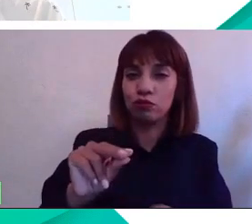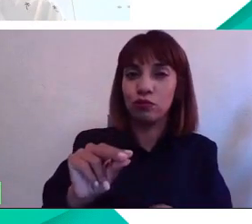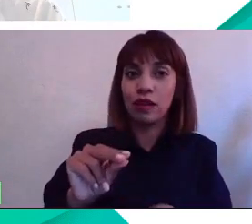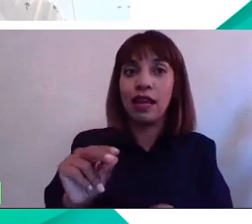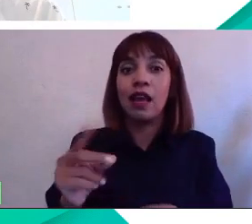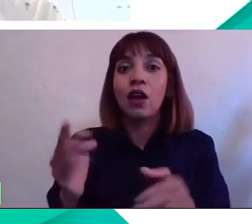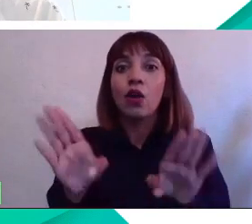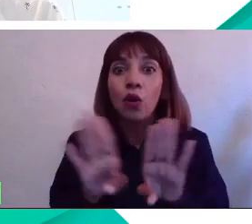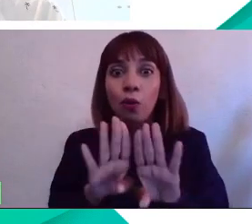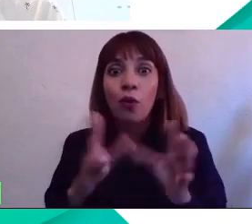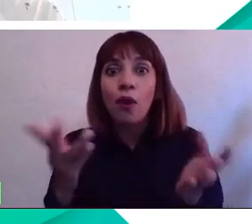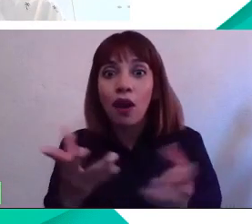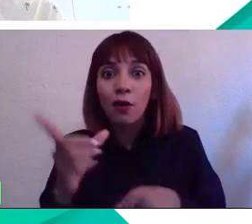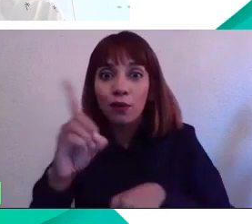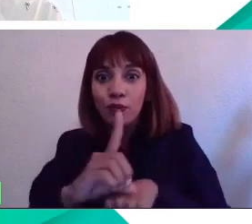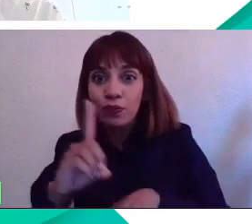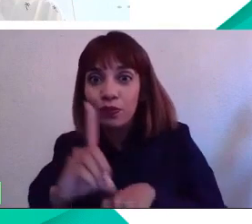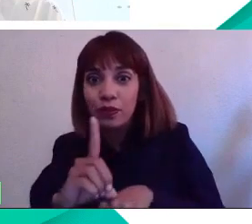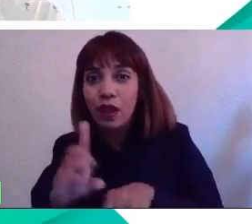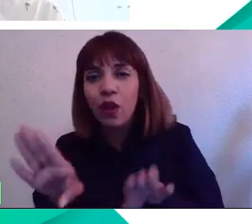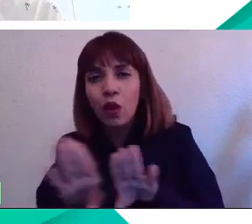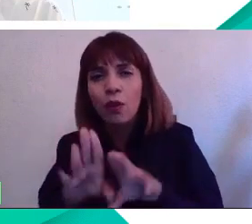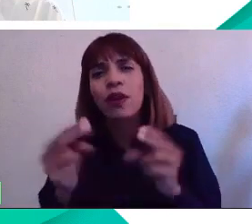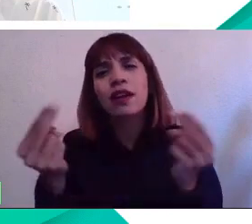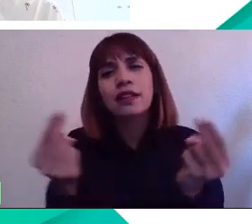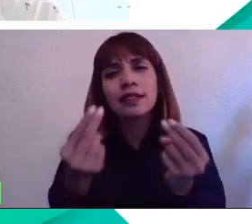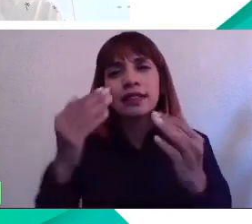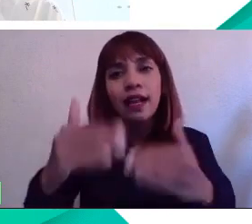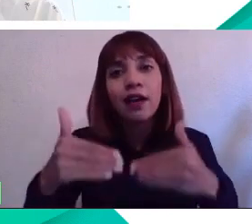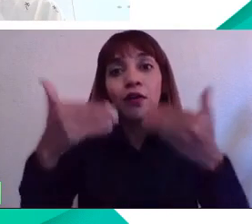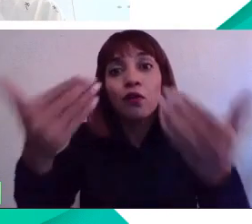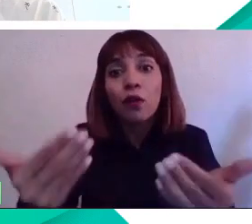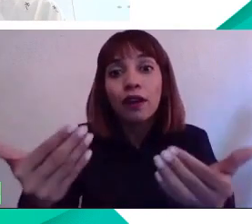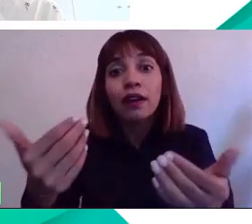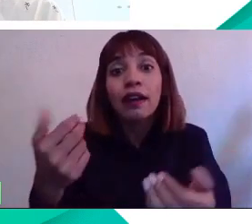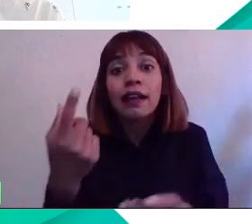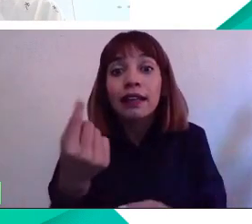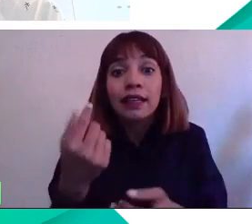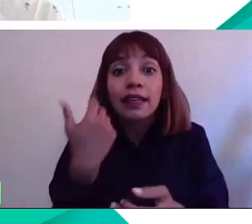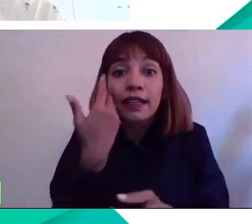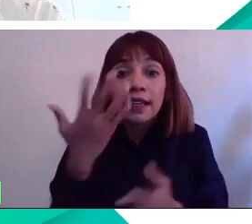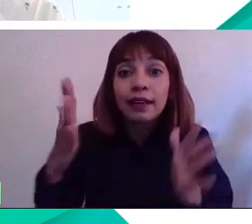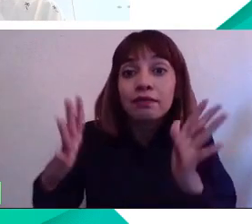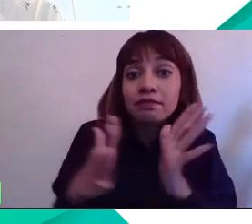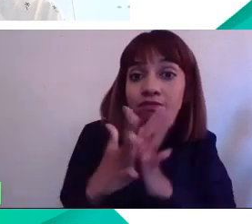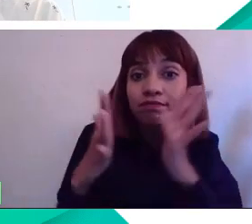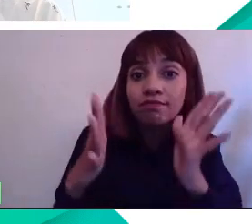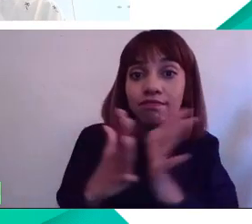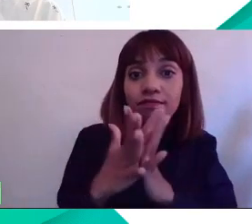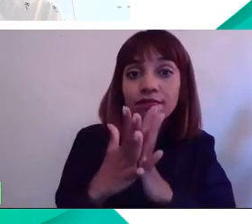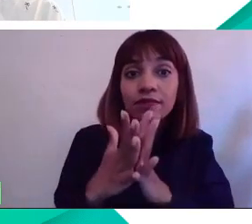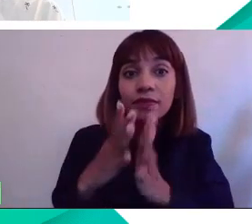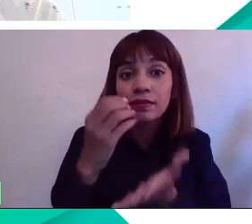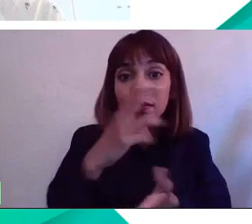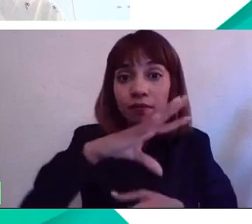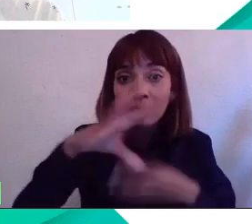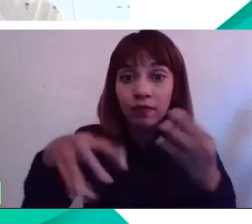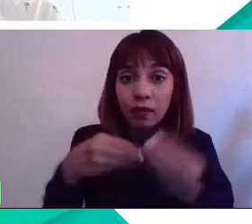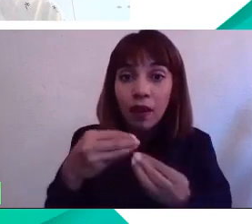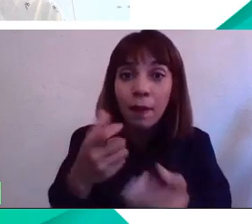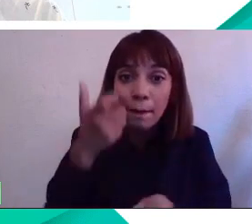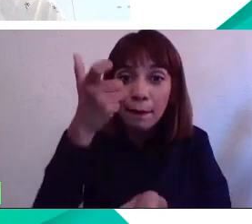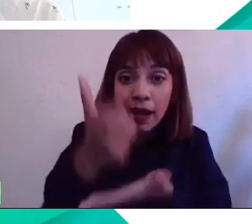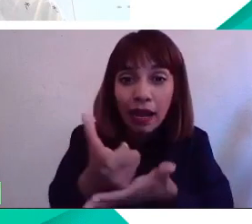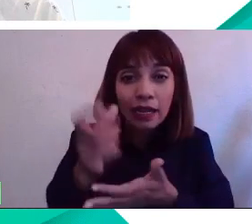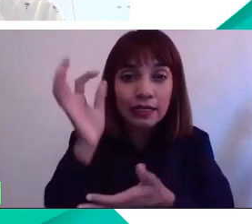hago muy bien? ¿Qué es lo que ahí fuera se está demandando? ¿Y quién está dispuesto a participarme bien con un pago, bien con una membresía, bien con